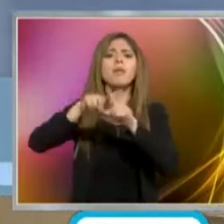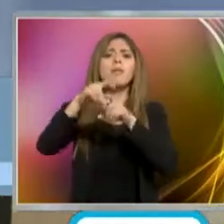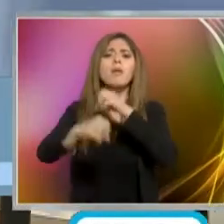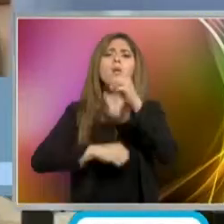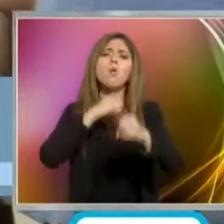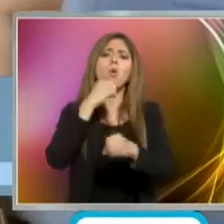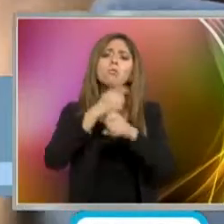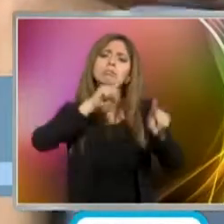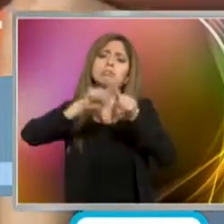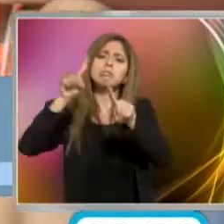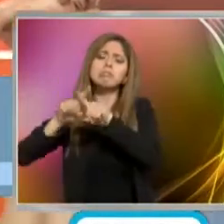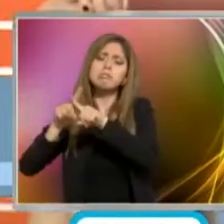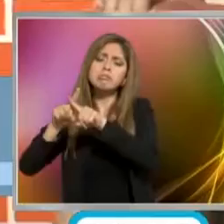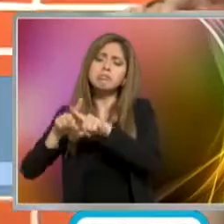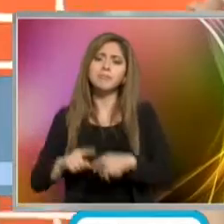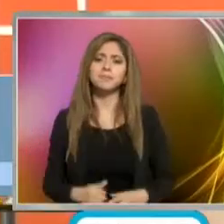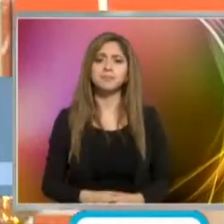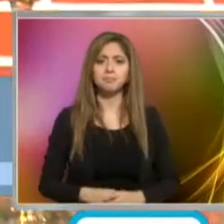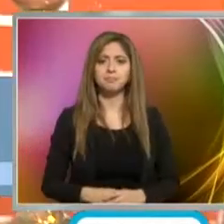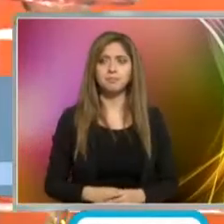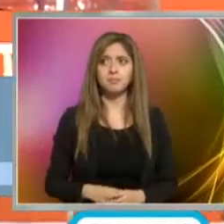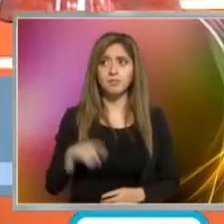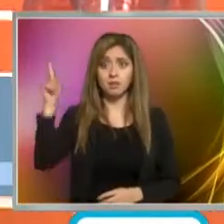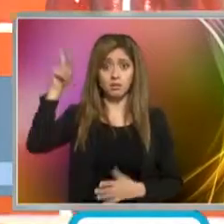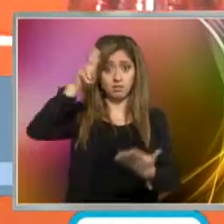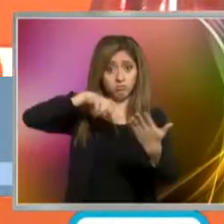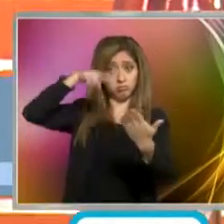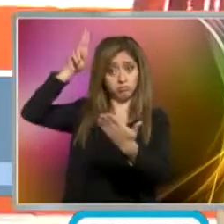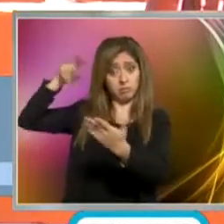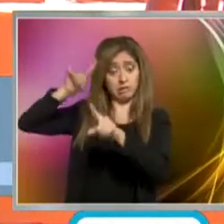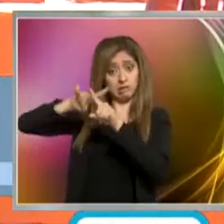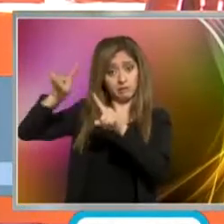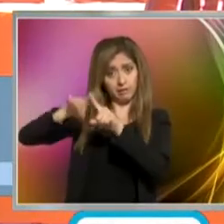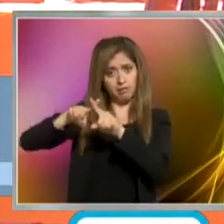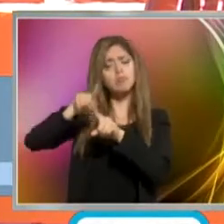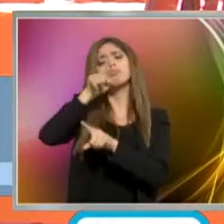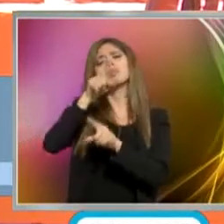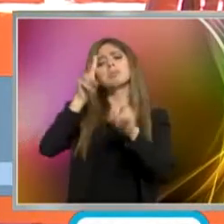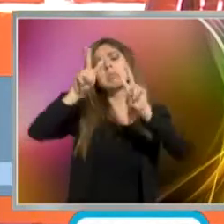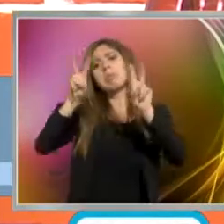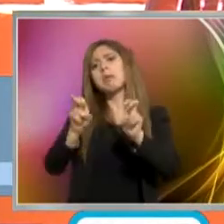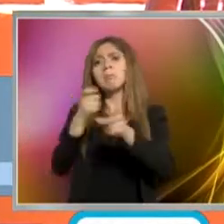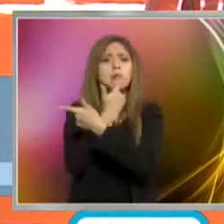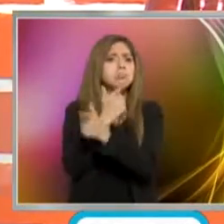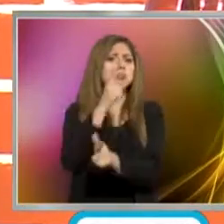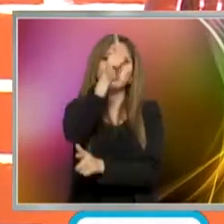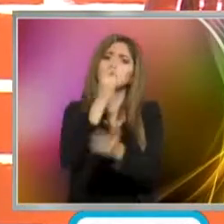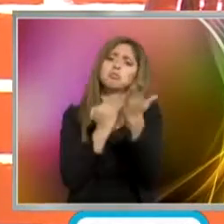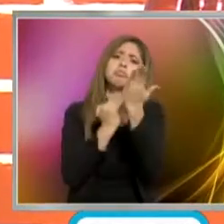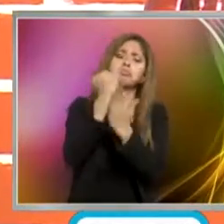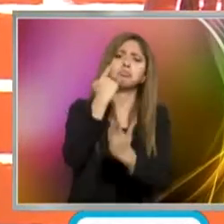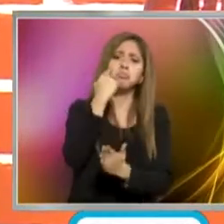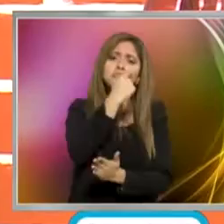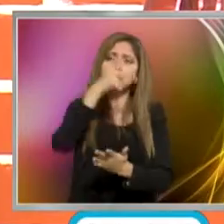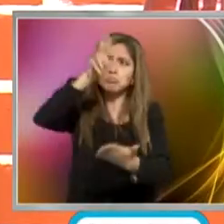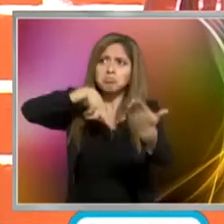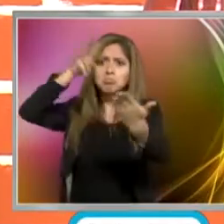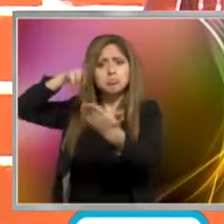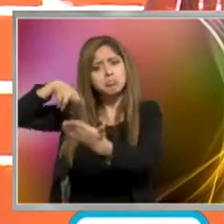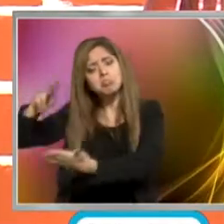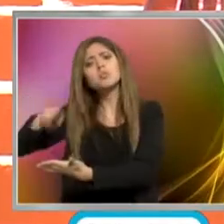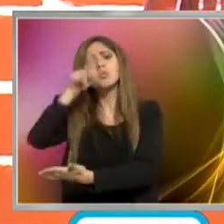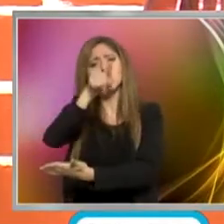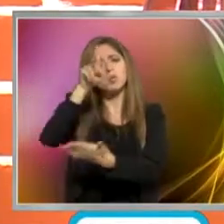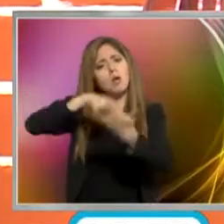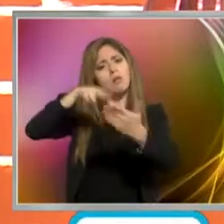diferente? Cada una cuenta una historia diferente, todos son, el tema es libre, sí. Y la verdad es que cada quien expresa el arte a través de cómo